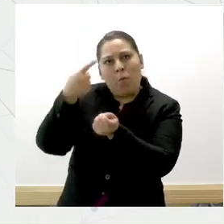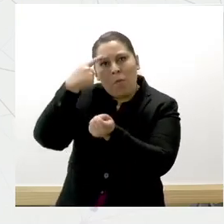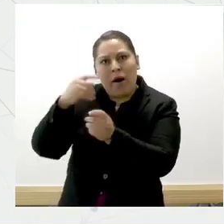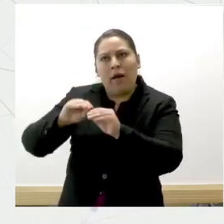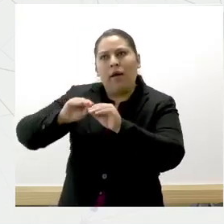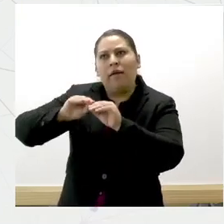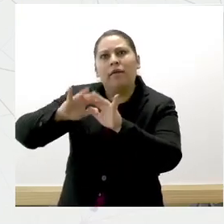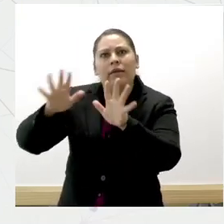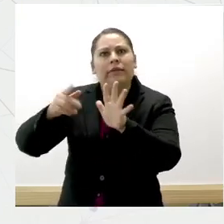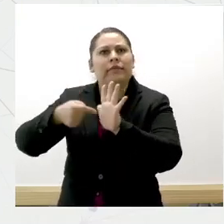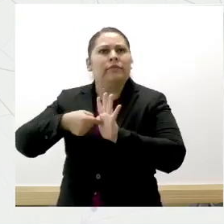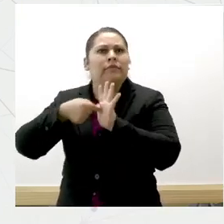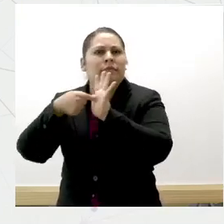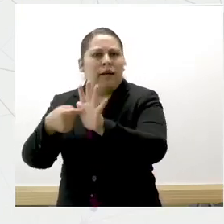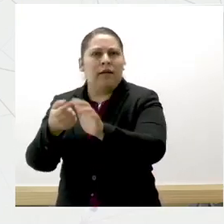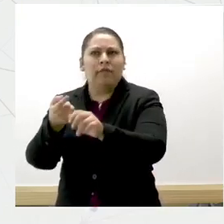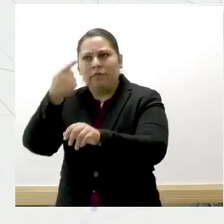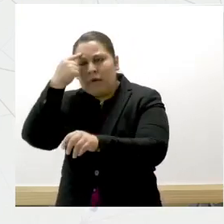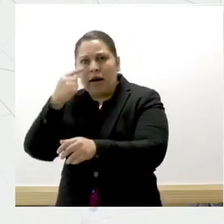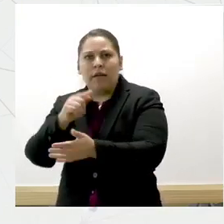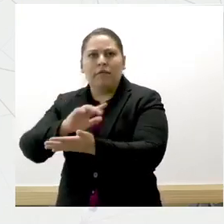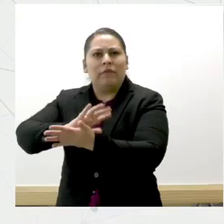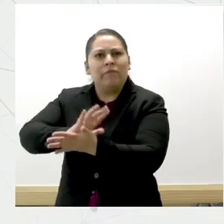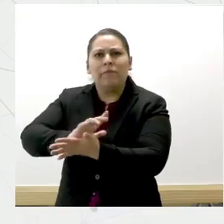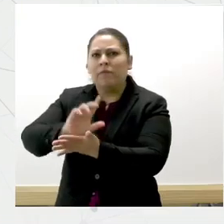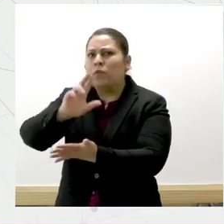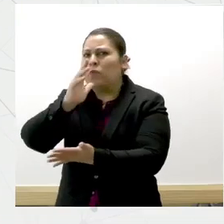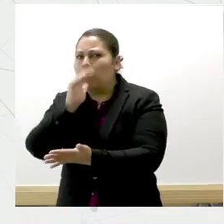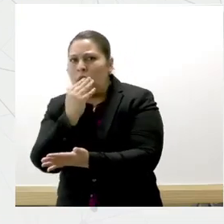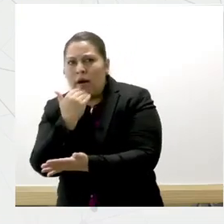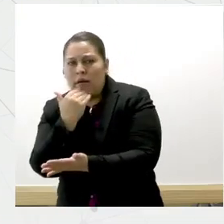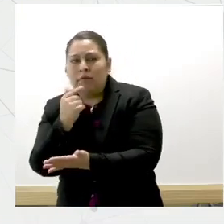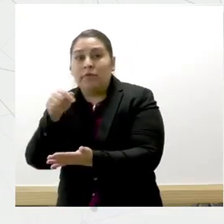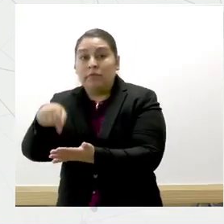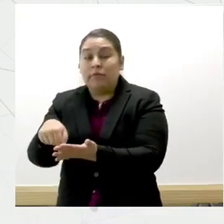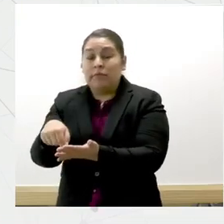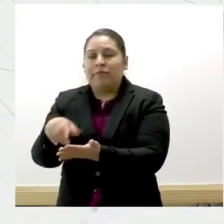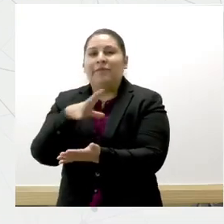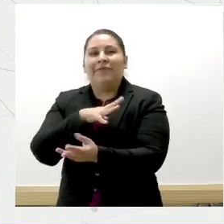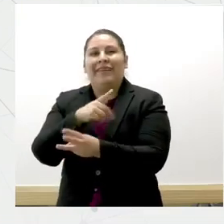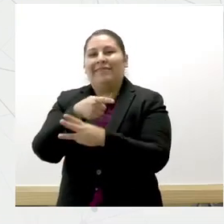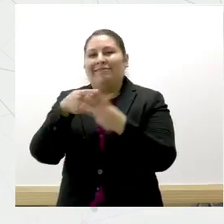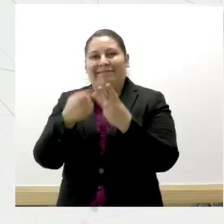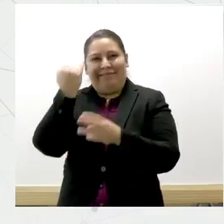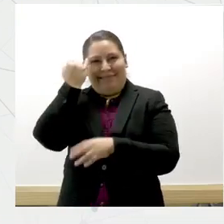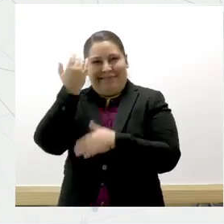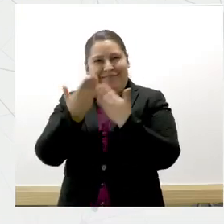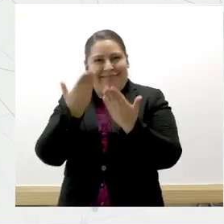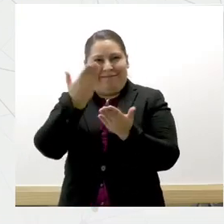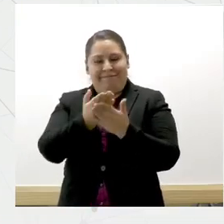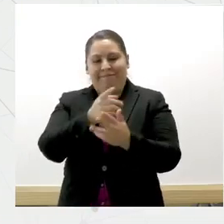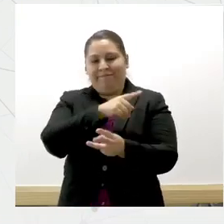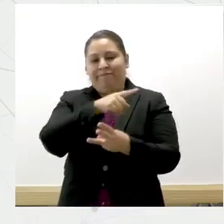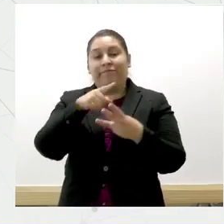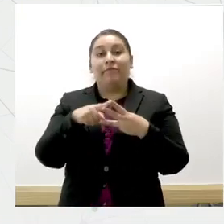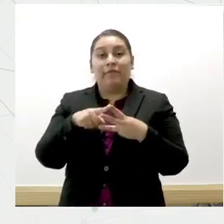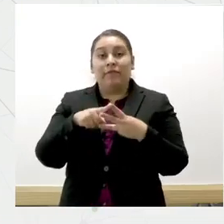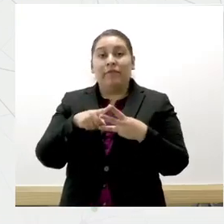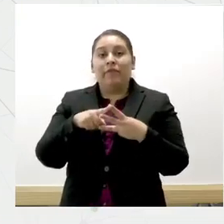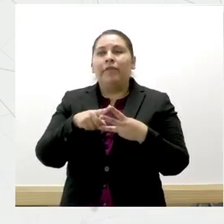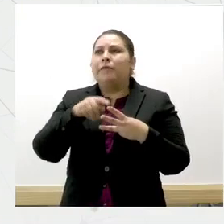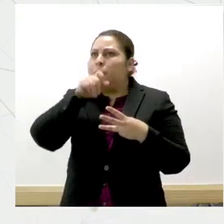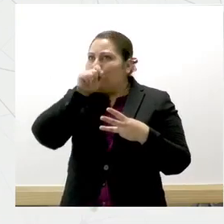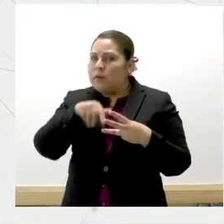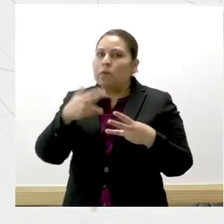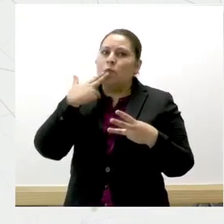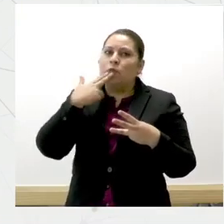información sobre las iniciativas, ¿no?, que, como les decía, son tres iniciativas. La creación del Think Tank de inteligencia de la